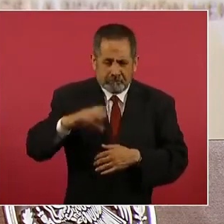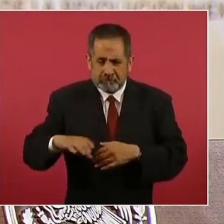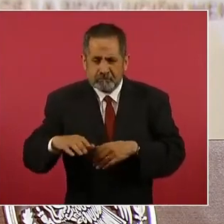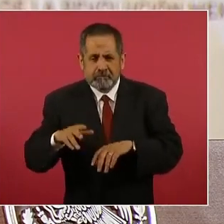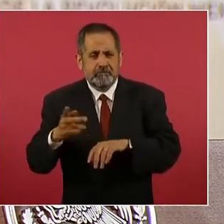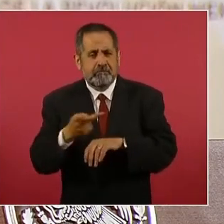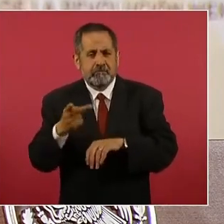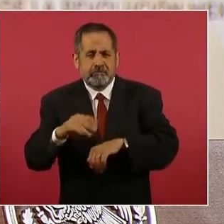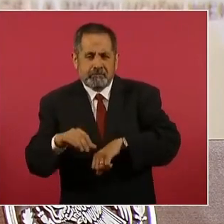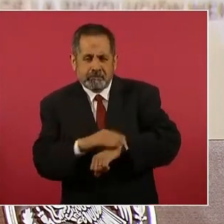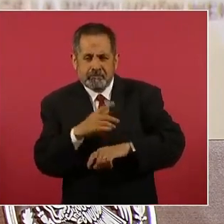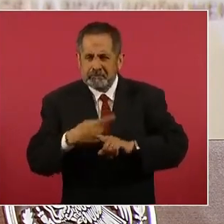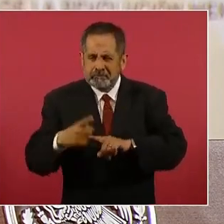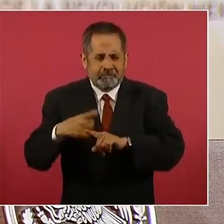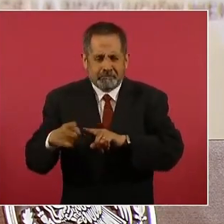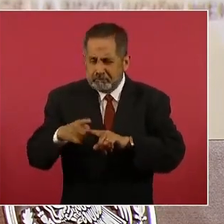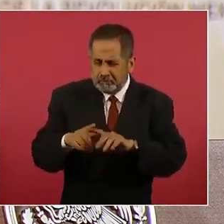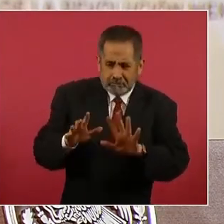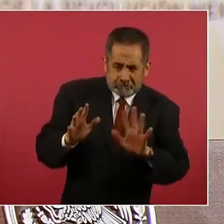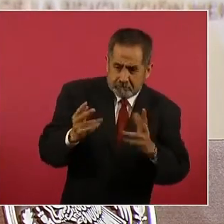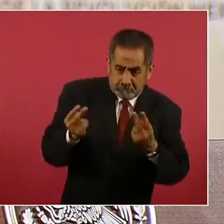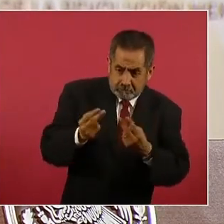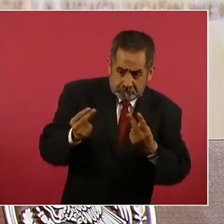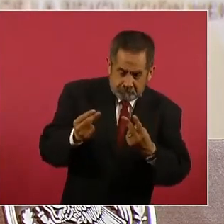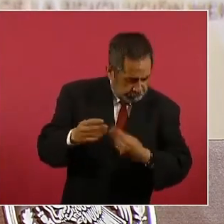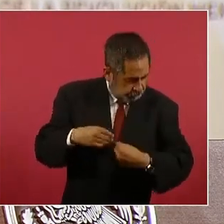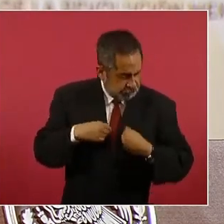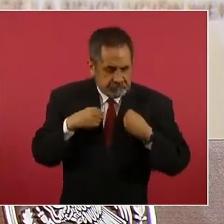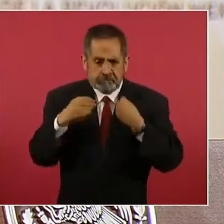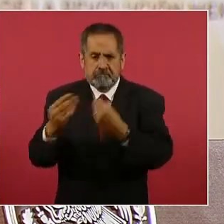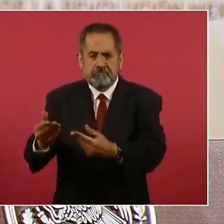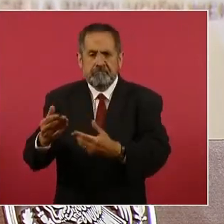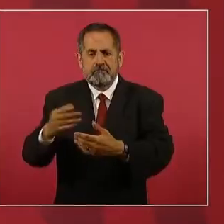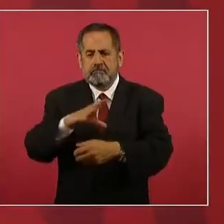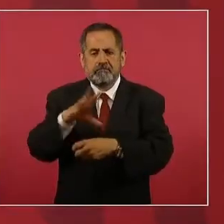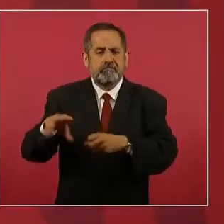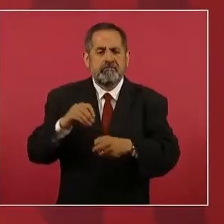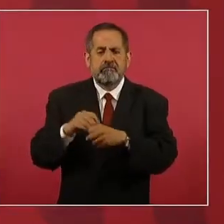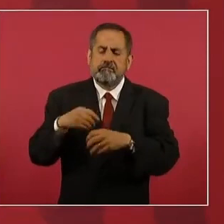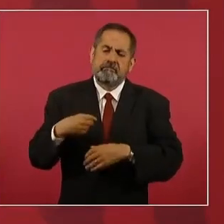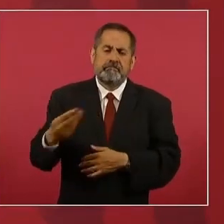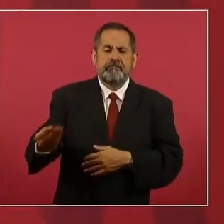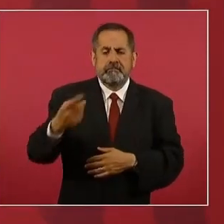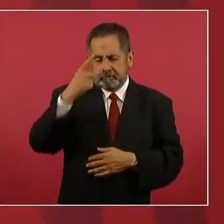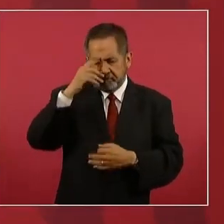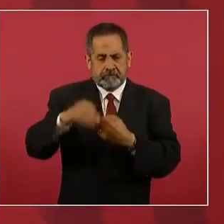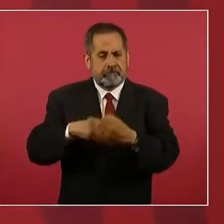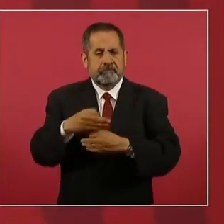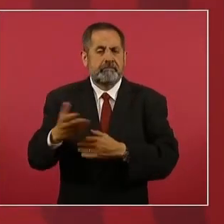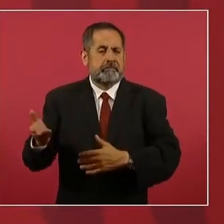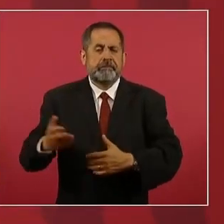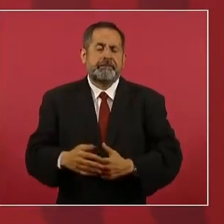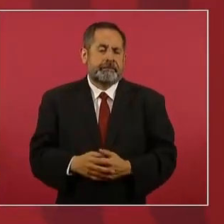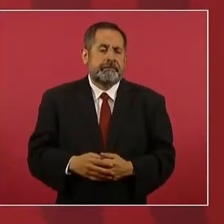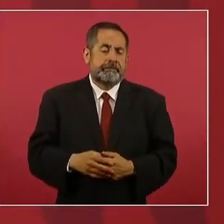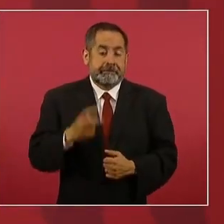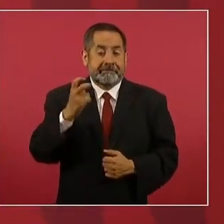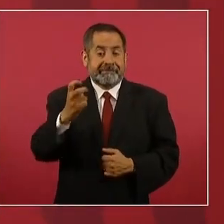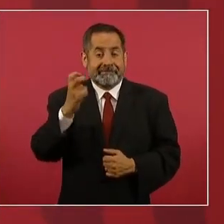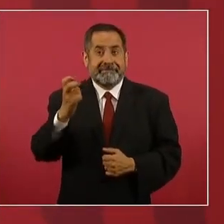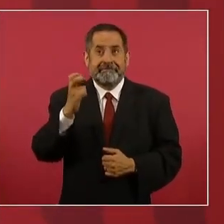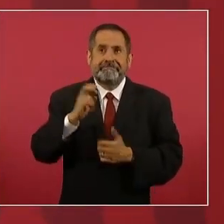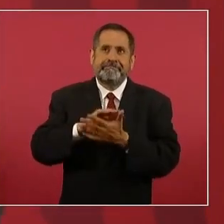todo. Ese es el sueño que vamos a convertir en realidad. Pero